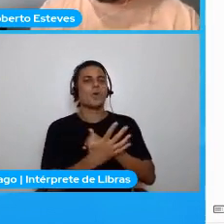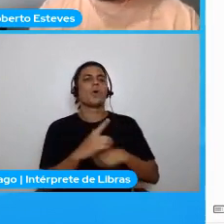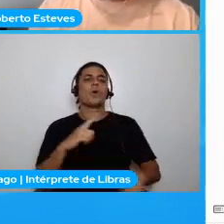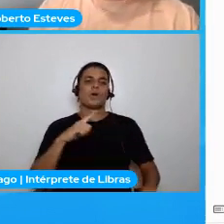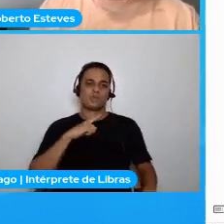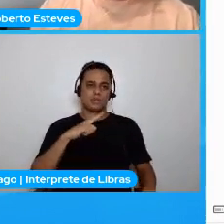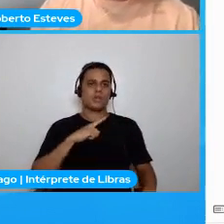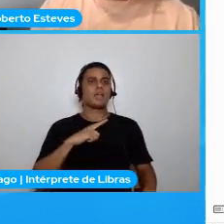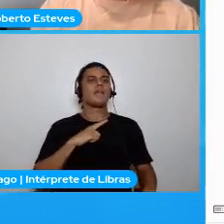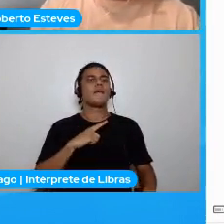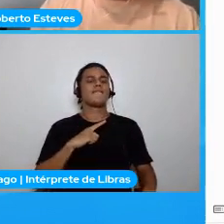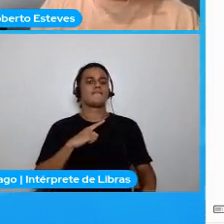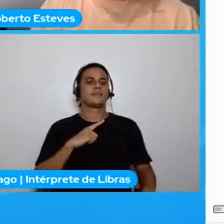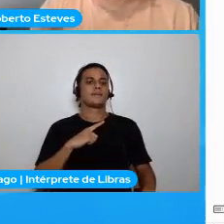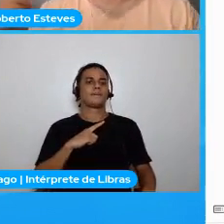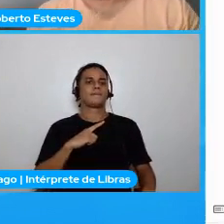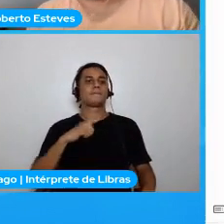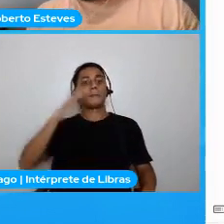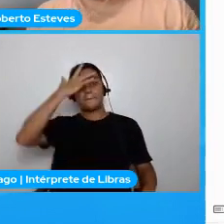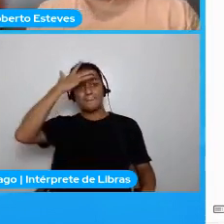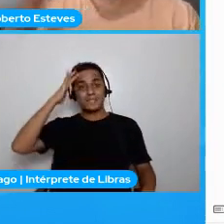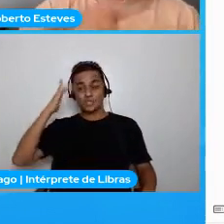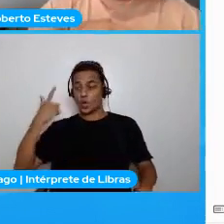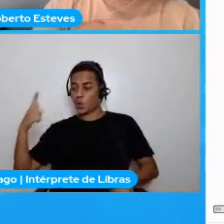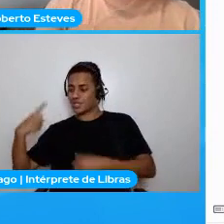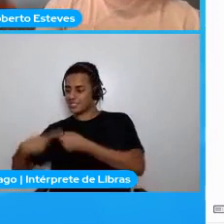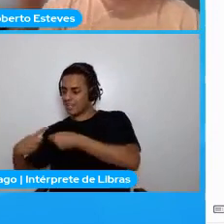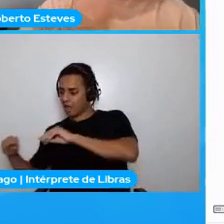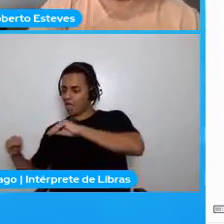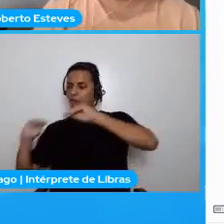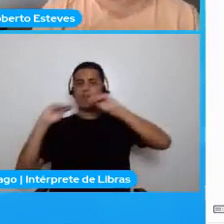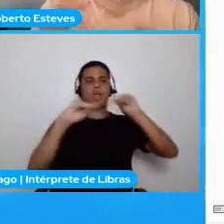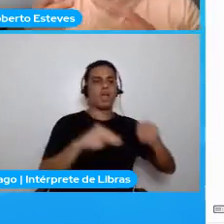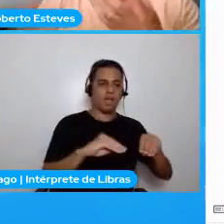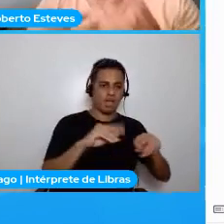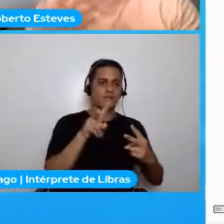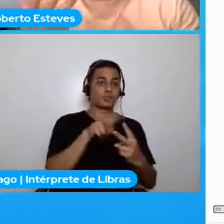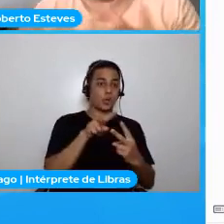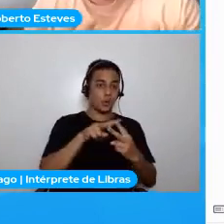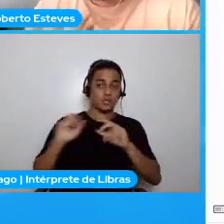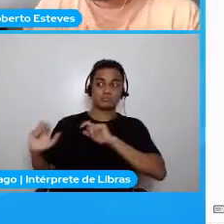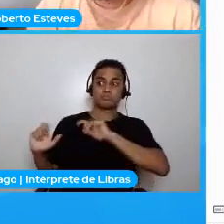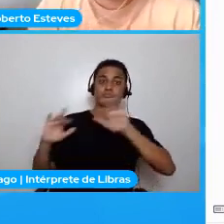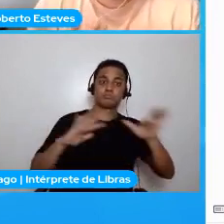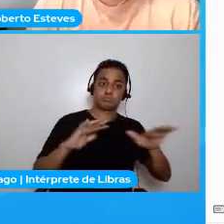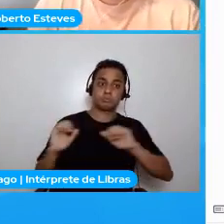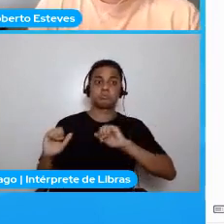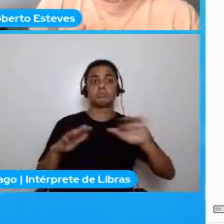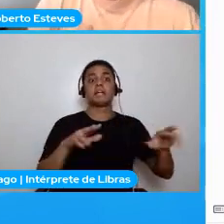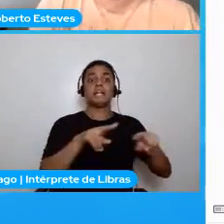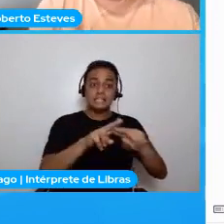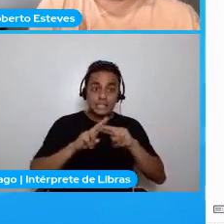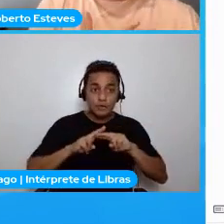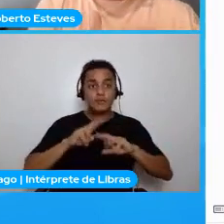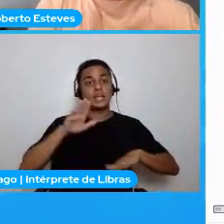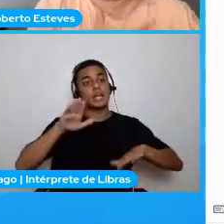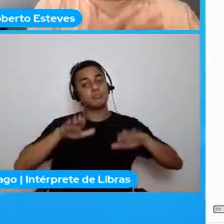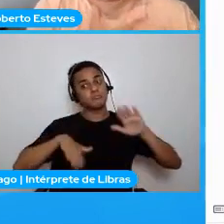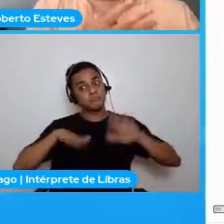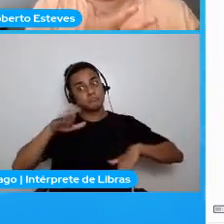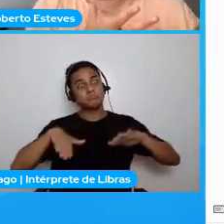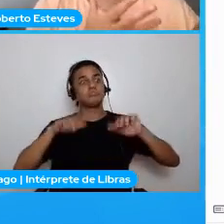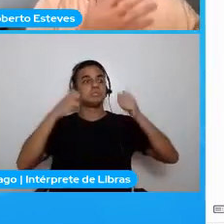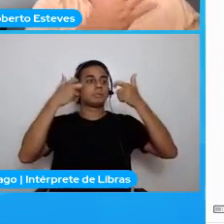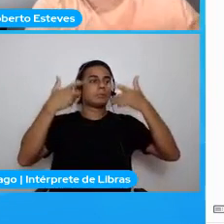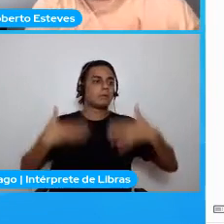interno de habitantes de otras provincias hacia Pichincha y Guayas. Entonces, de repente eso explica el por qué la inversión